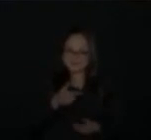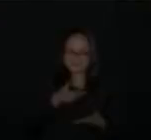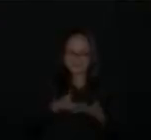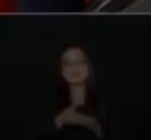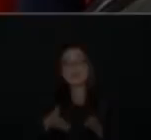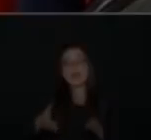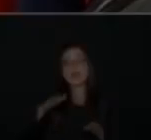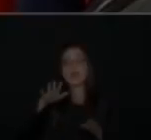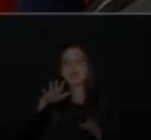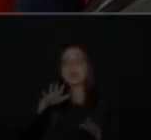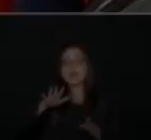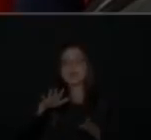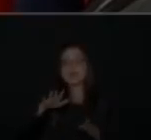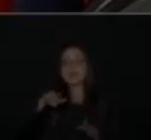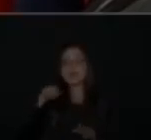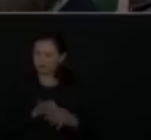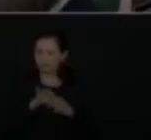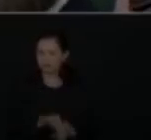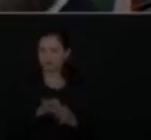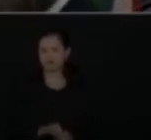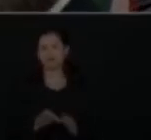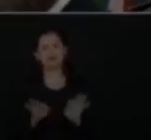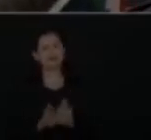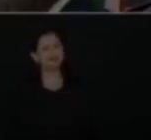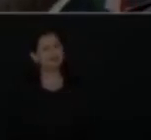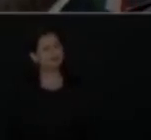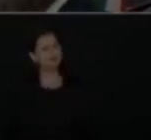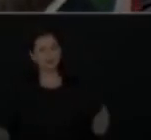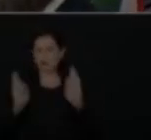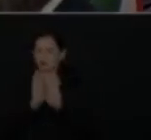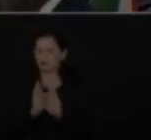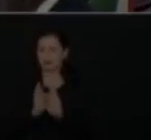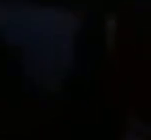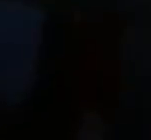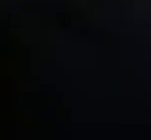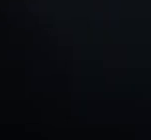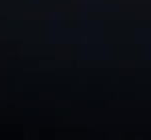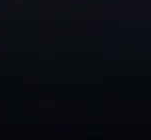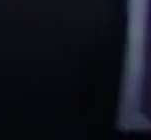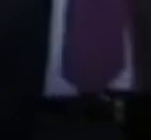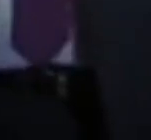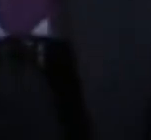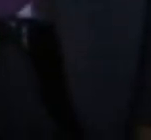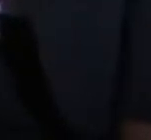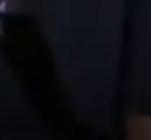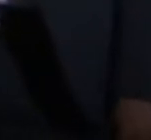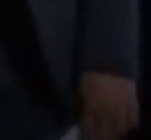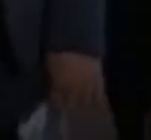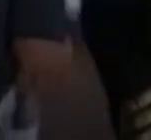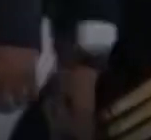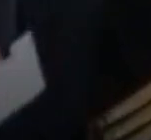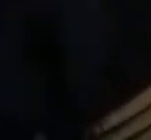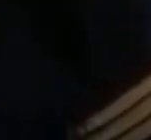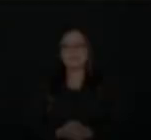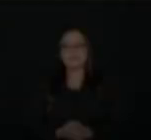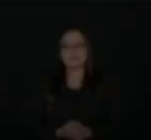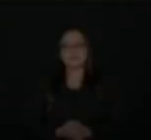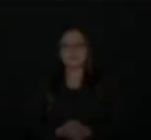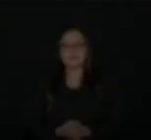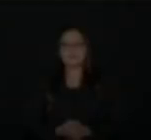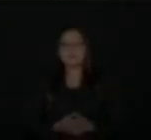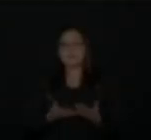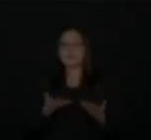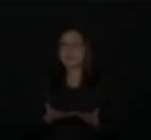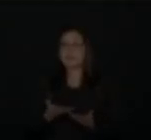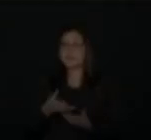una persecución en contra de sus antecesores, aunque aclaró, la palabra final será de su sujeto preferido, el pueblo.